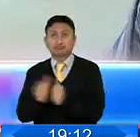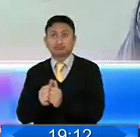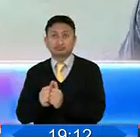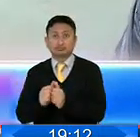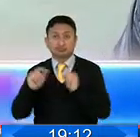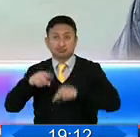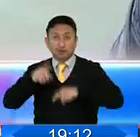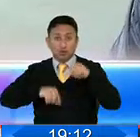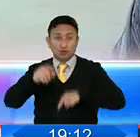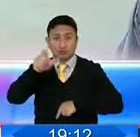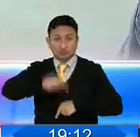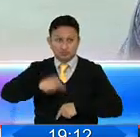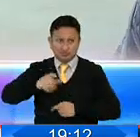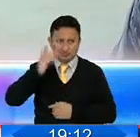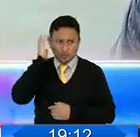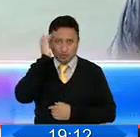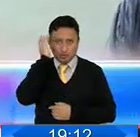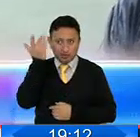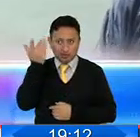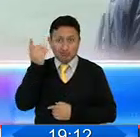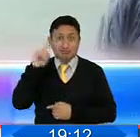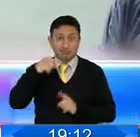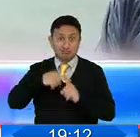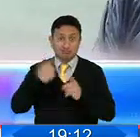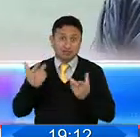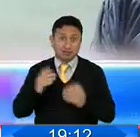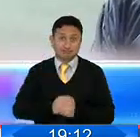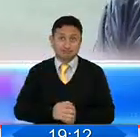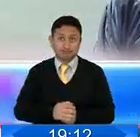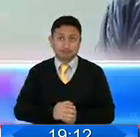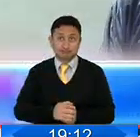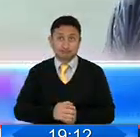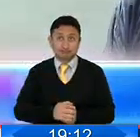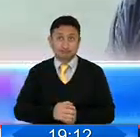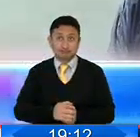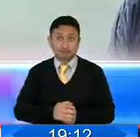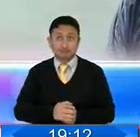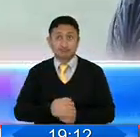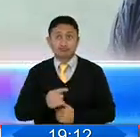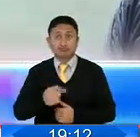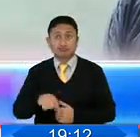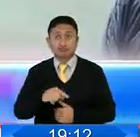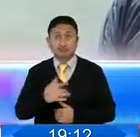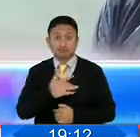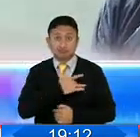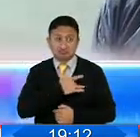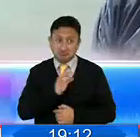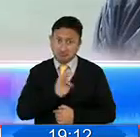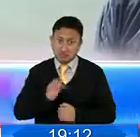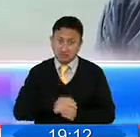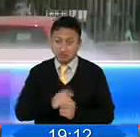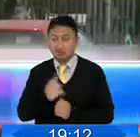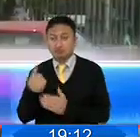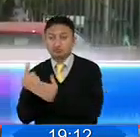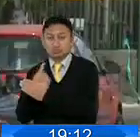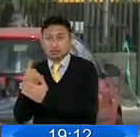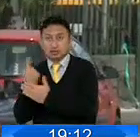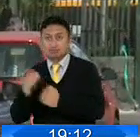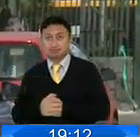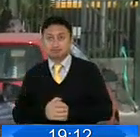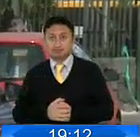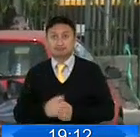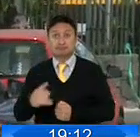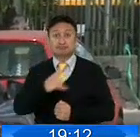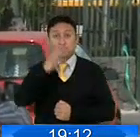estamos algunos compañeros que les dio positivo. Dice que no siente síntomas, pero está aislado en su casa. Al Carlos